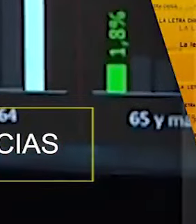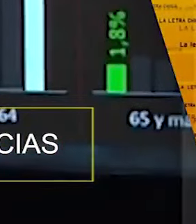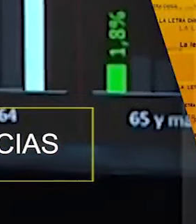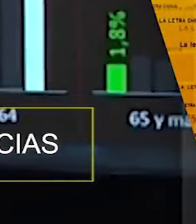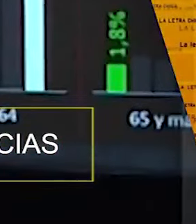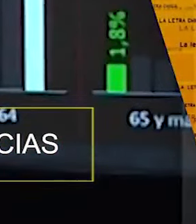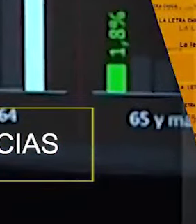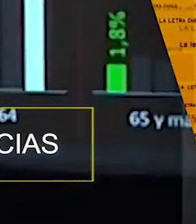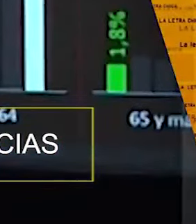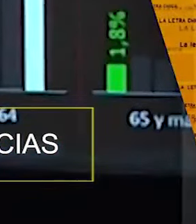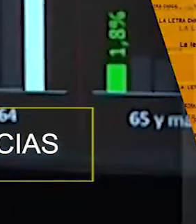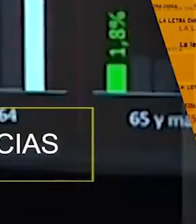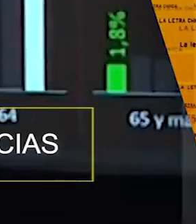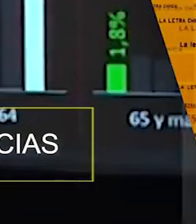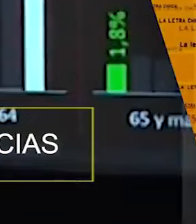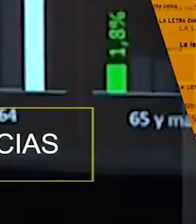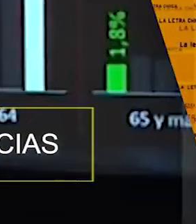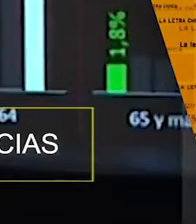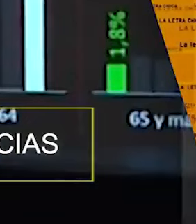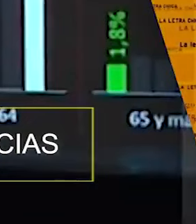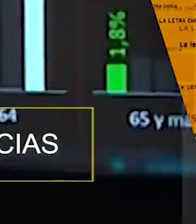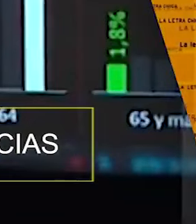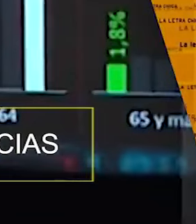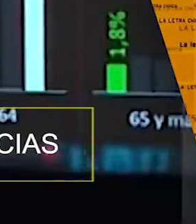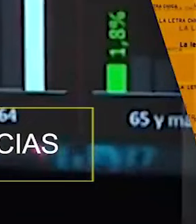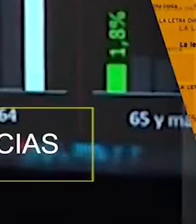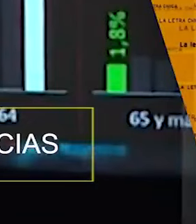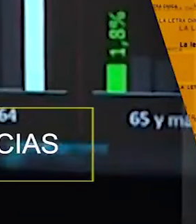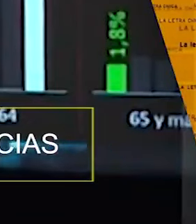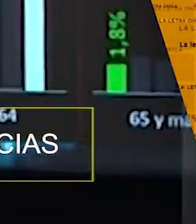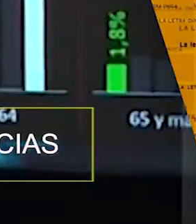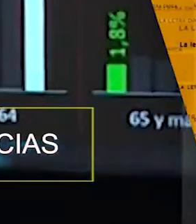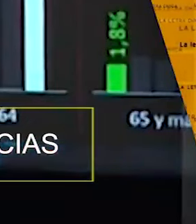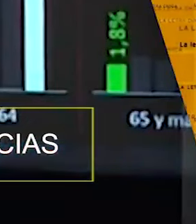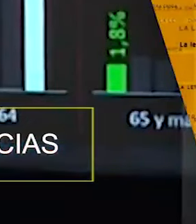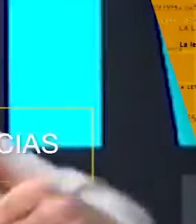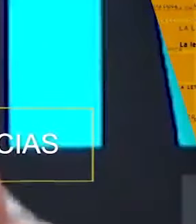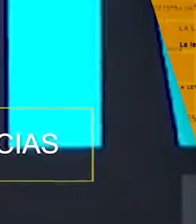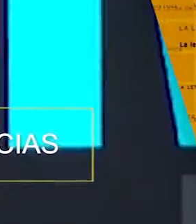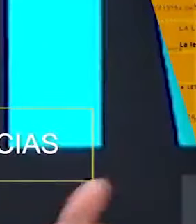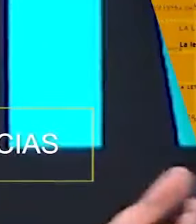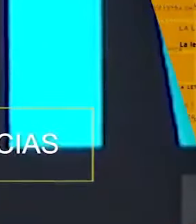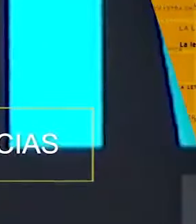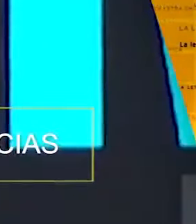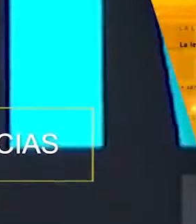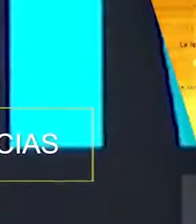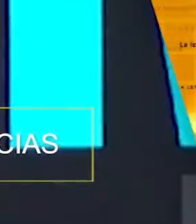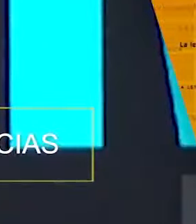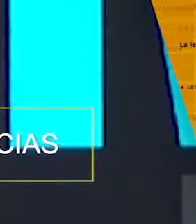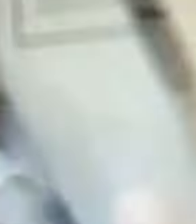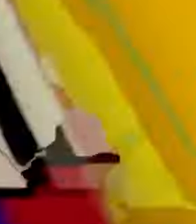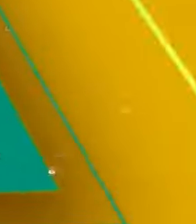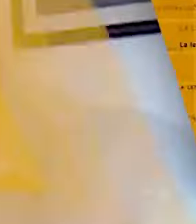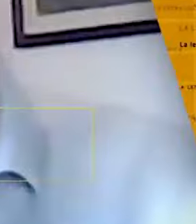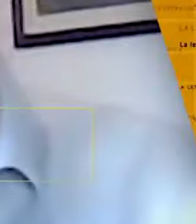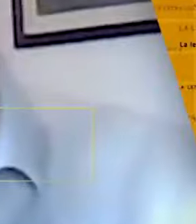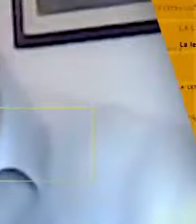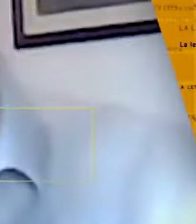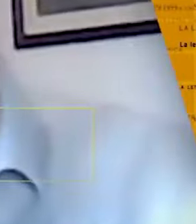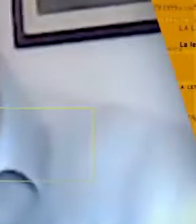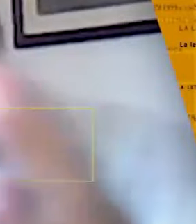mayor infantilización Porque fíjate la pobreza es dos veces lo que es la pobreza general eso es el ratio más alto dentro de la región